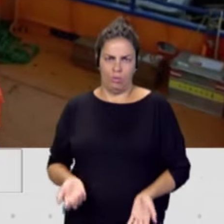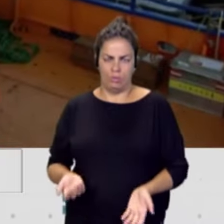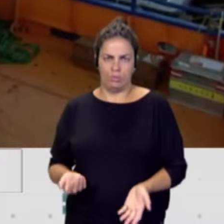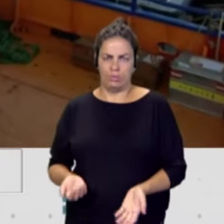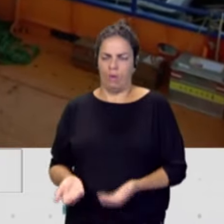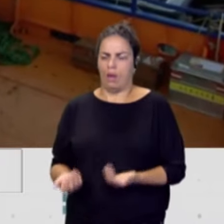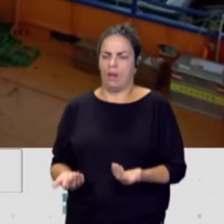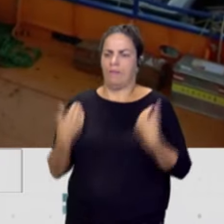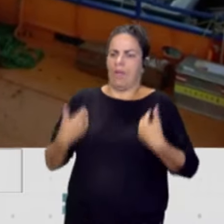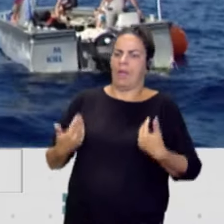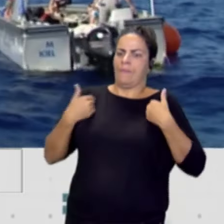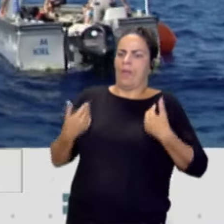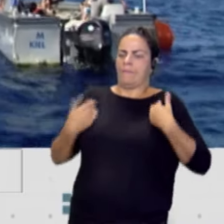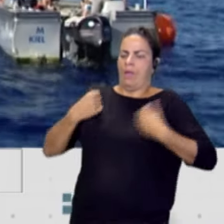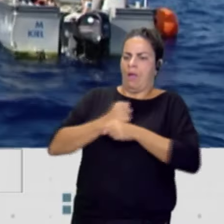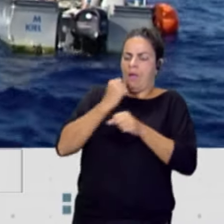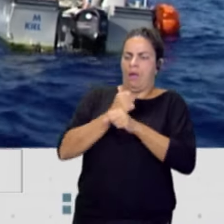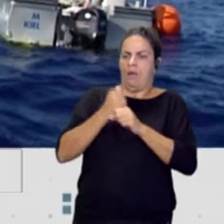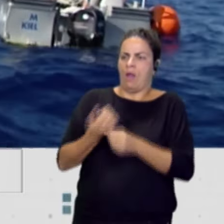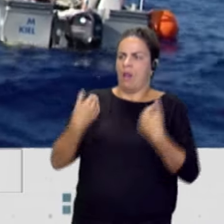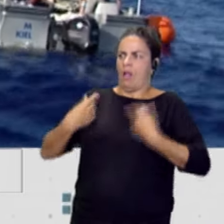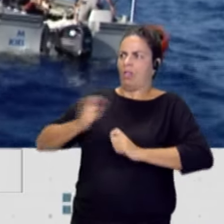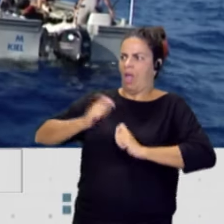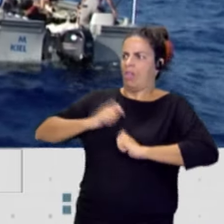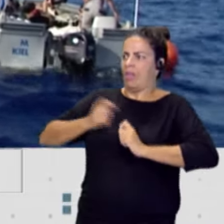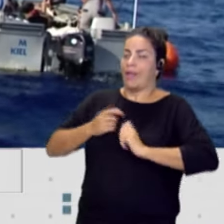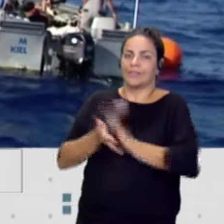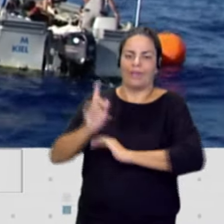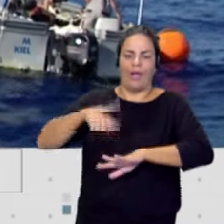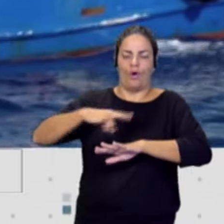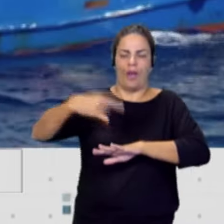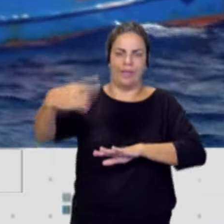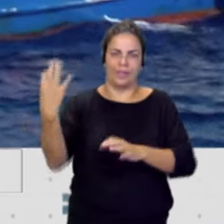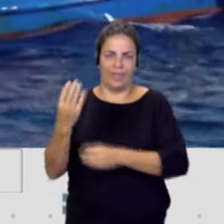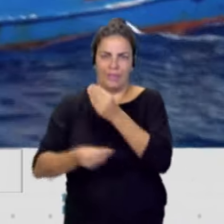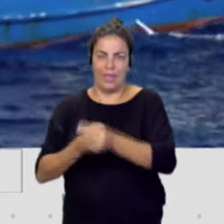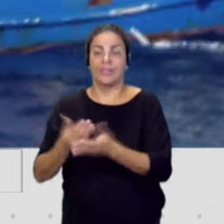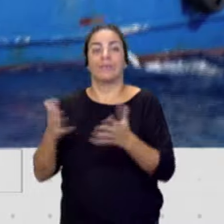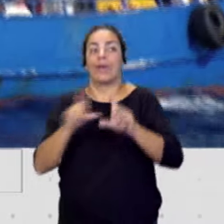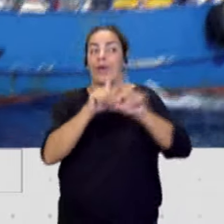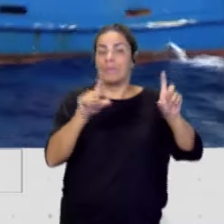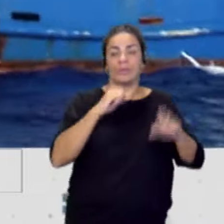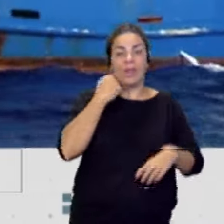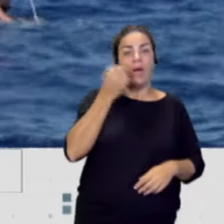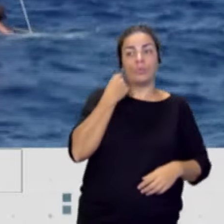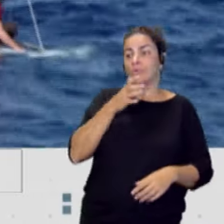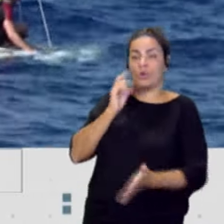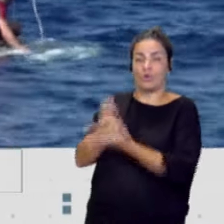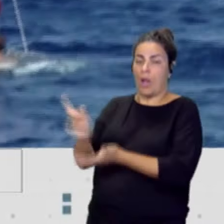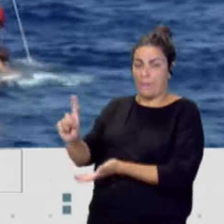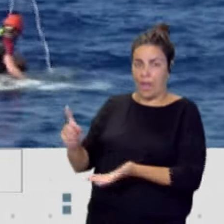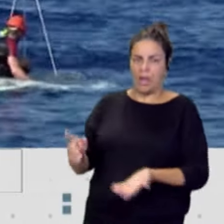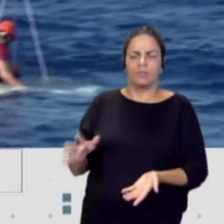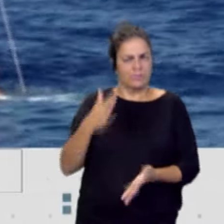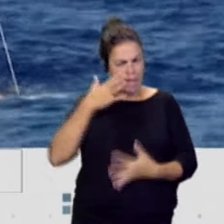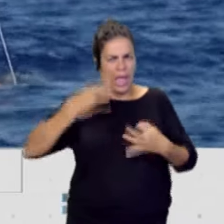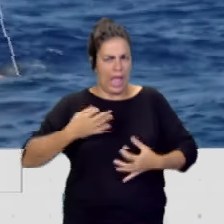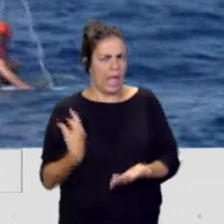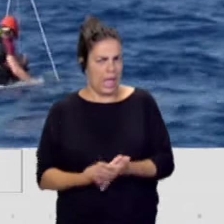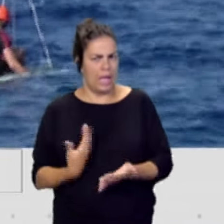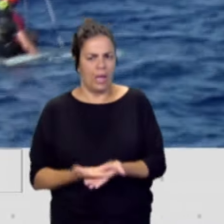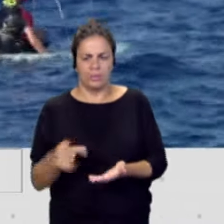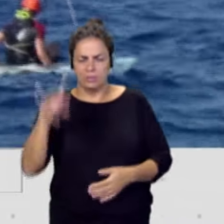tener que hacer horas extraordinarias y eso conlleva el abuso empresarial de no abonarlas. Eso es una realidad. Eso es una realidad que vivimos